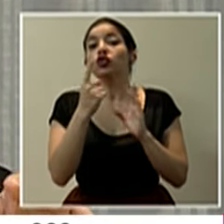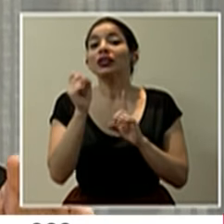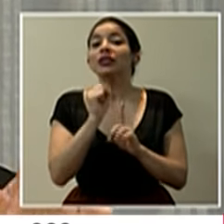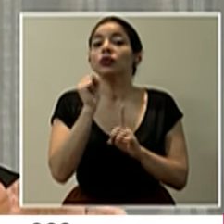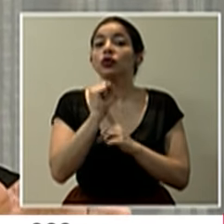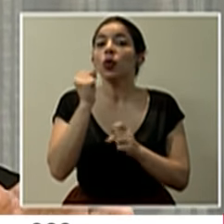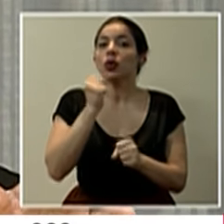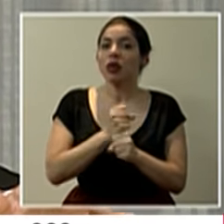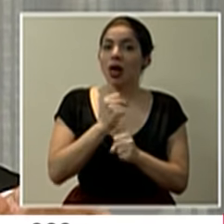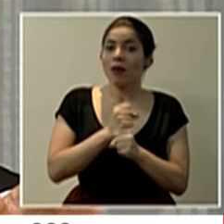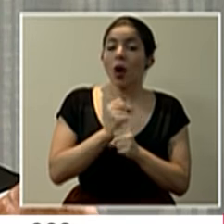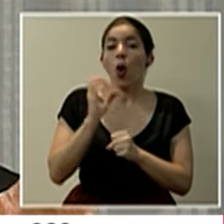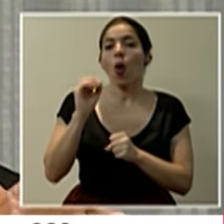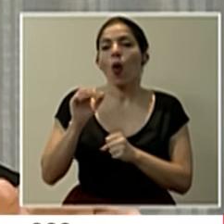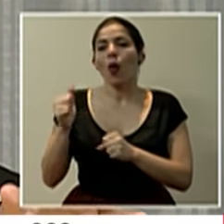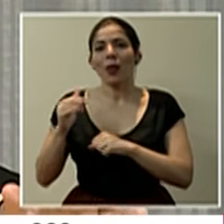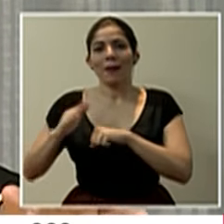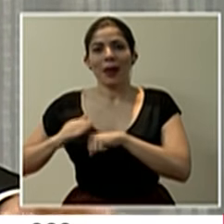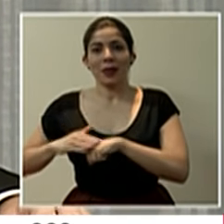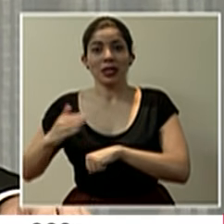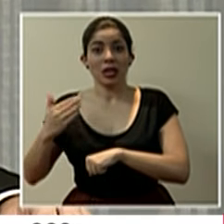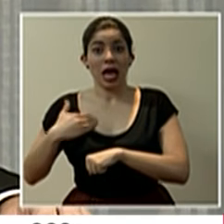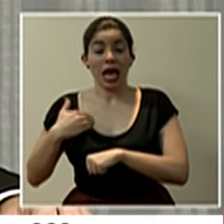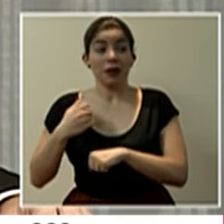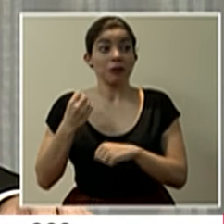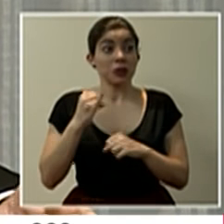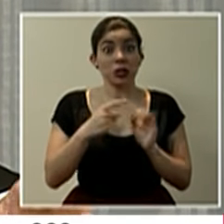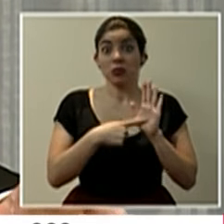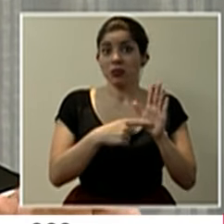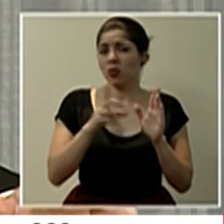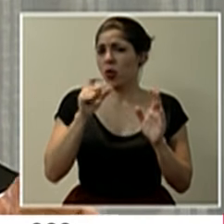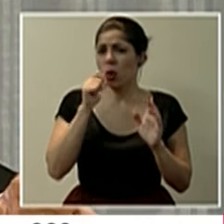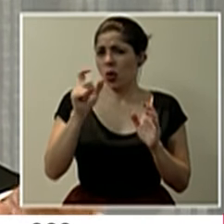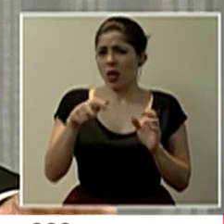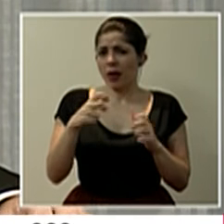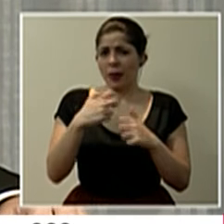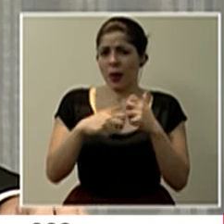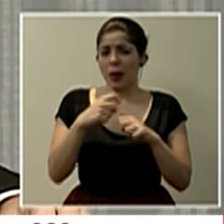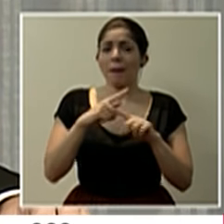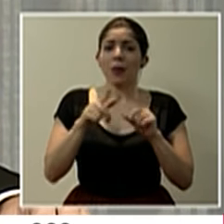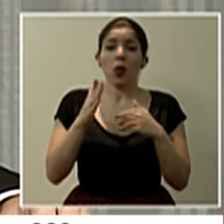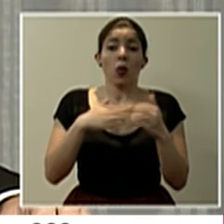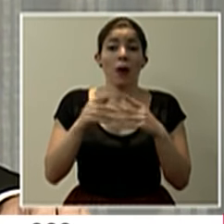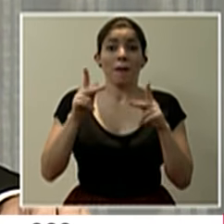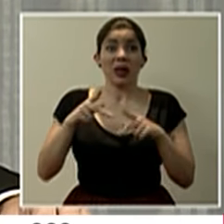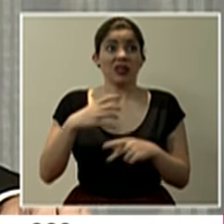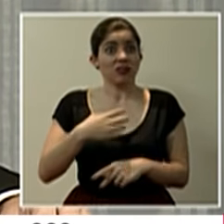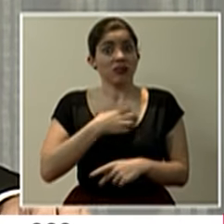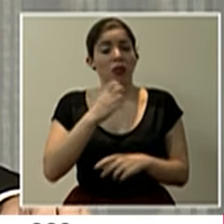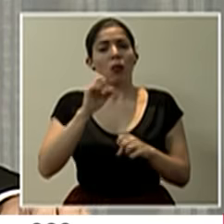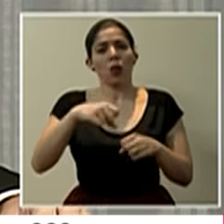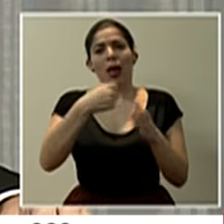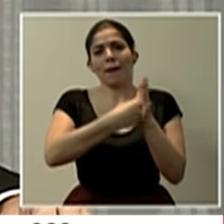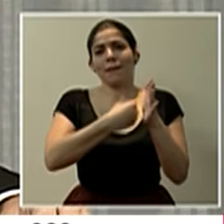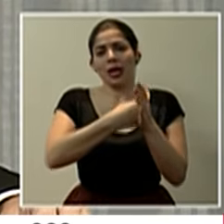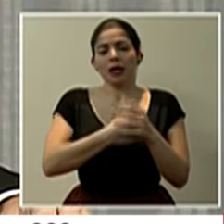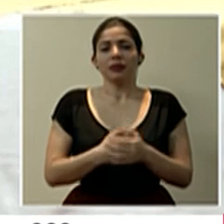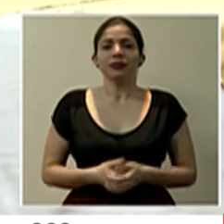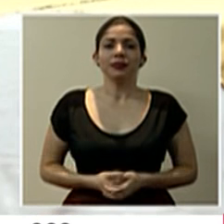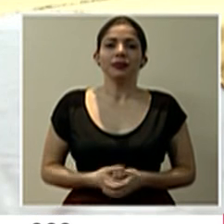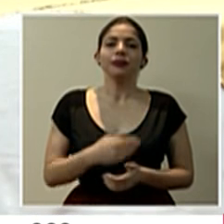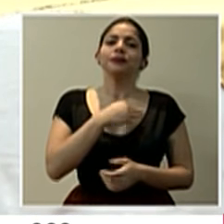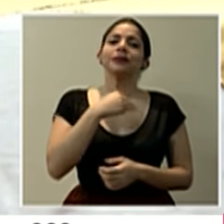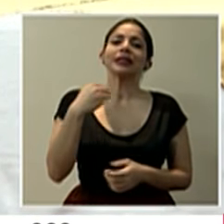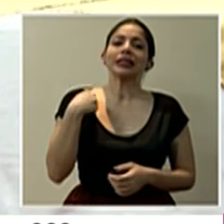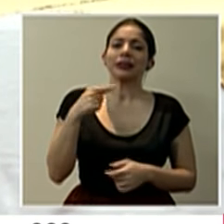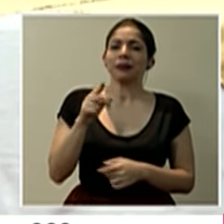tipo laboral o de las excepciones ya dichas, no tendría por qué tener ningún problema, pero igual toda persona puede apelar lo respectivo.